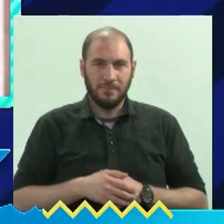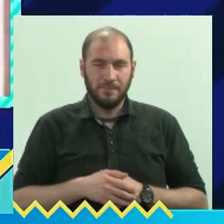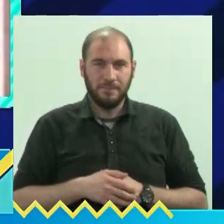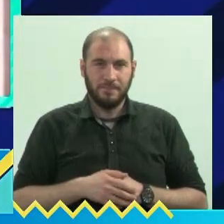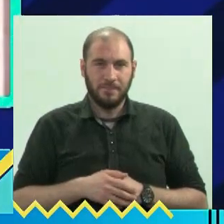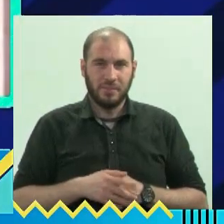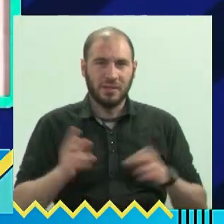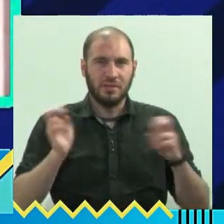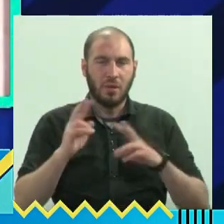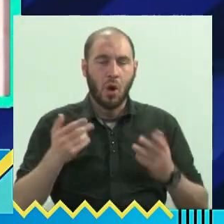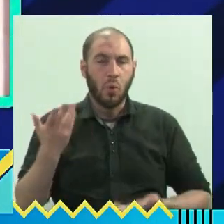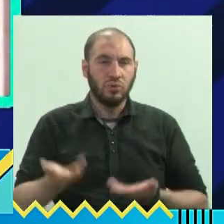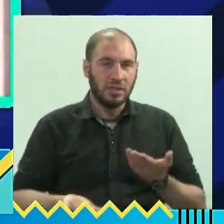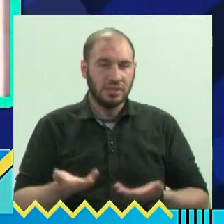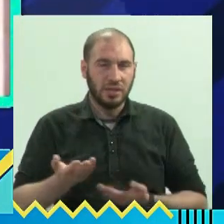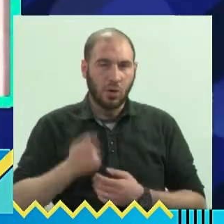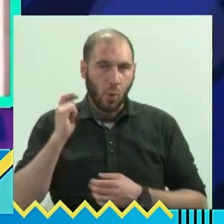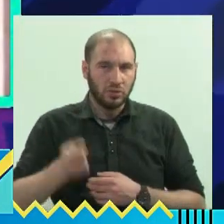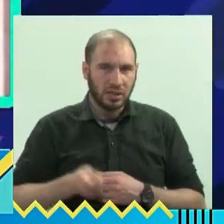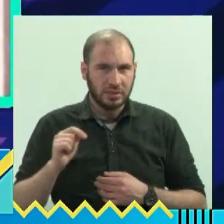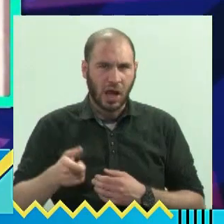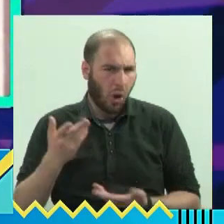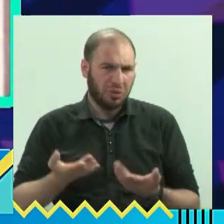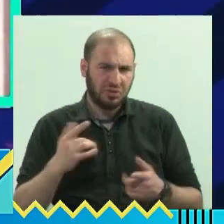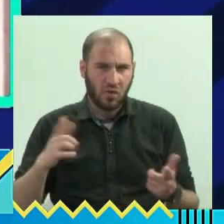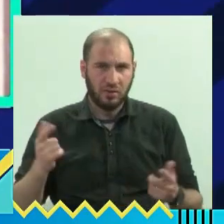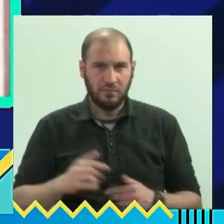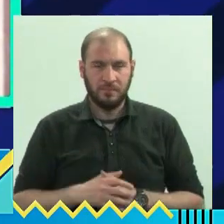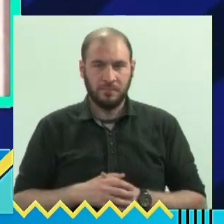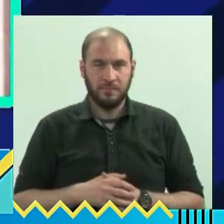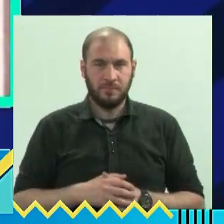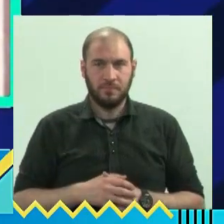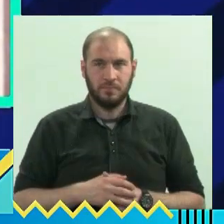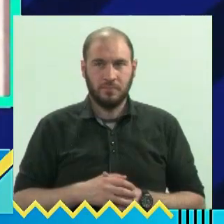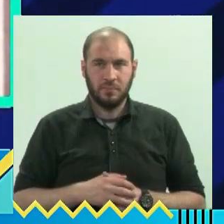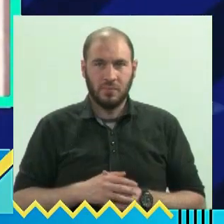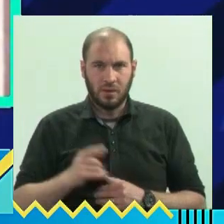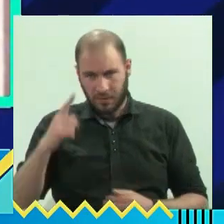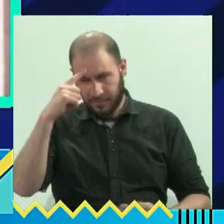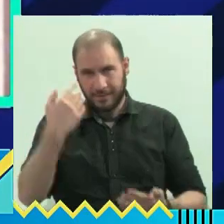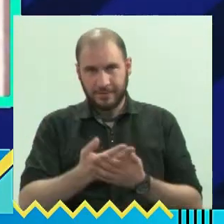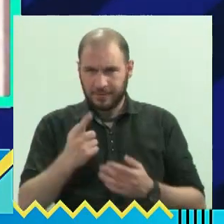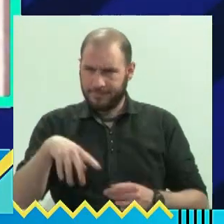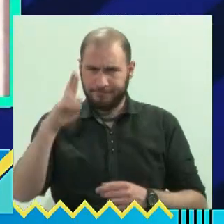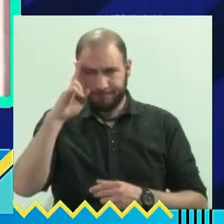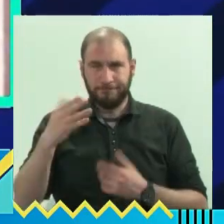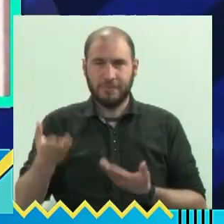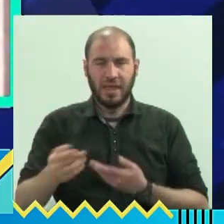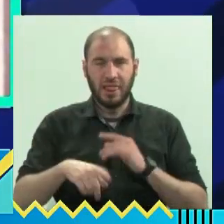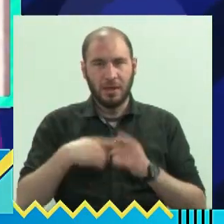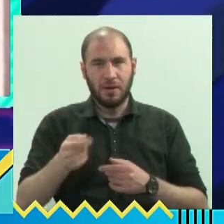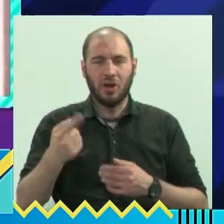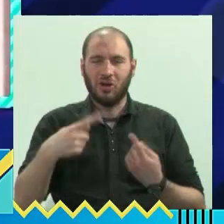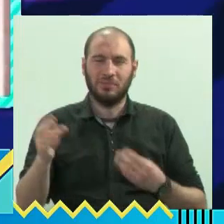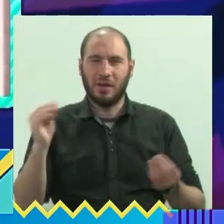lo que eran la justicia, una justicia muy injusta del momento, los enfrentaba y eran admirados, ¿no? Y después todos los